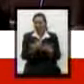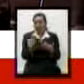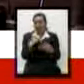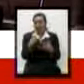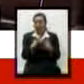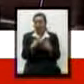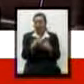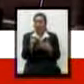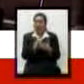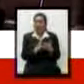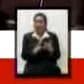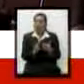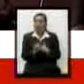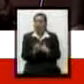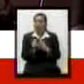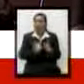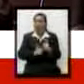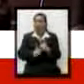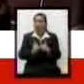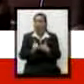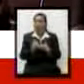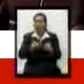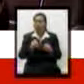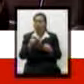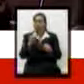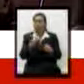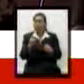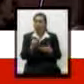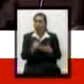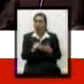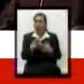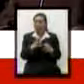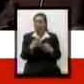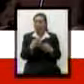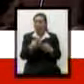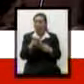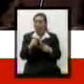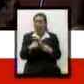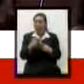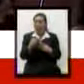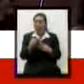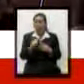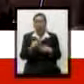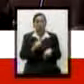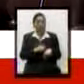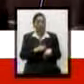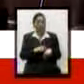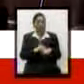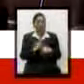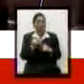las actividades de reparación o reacondicionamiento de vehículos usados realizadas en los CETICOS, cuyo plazo